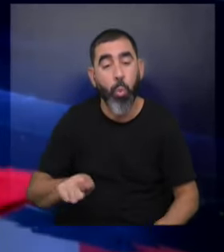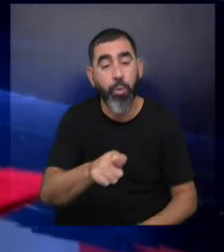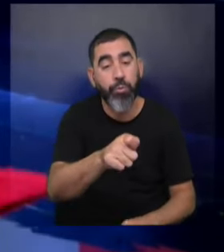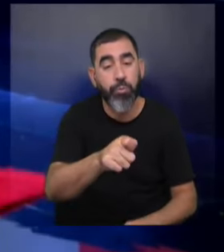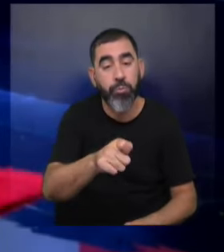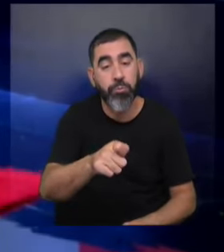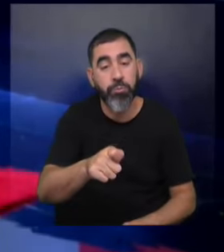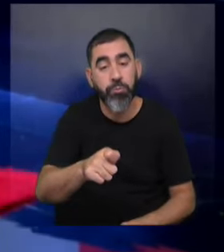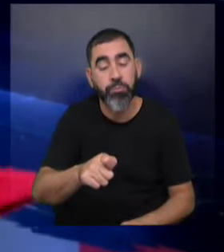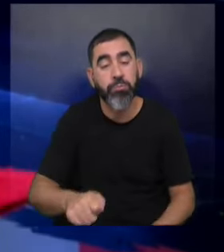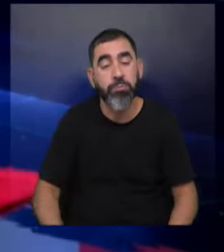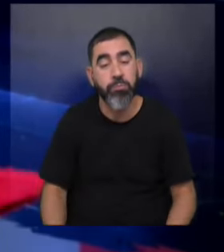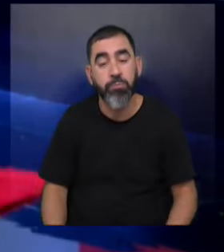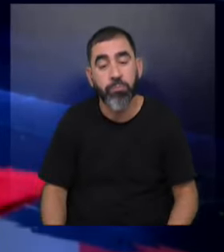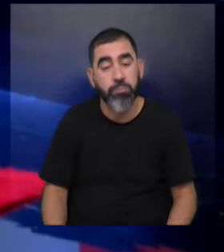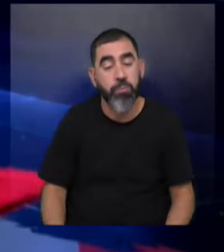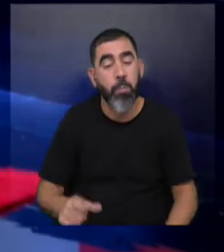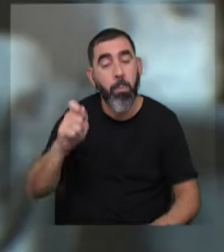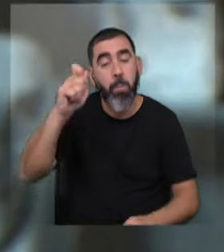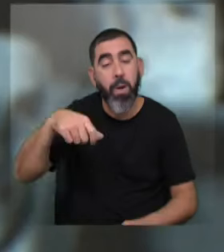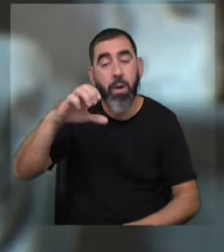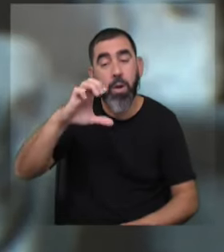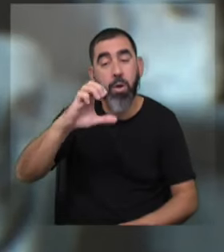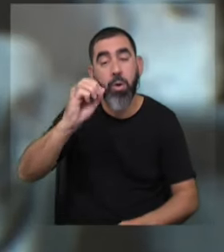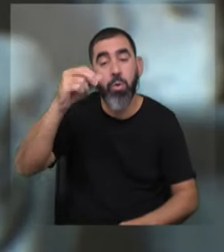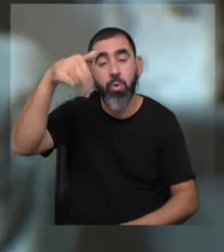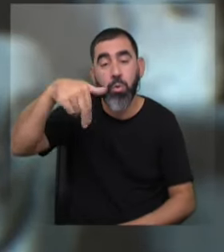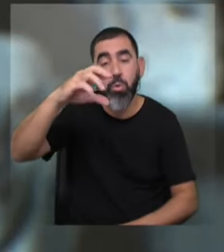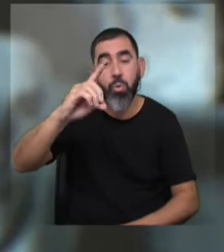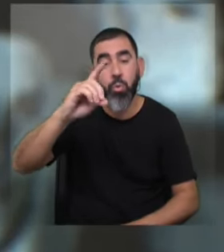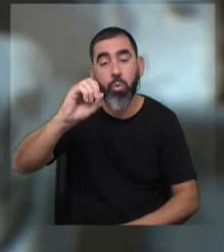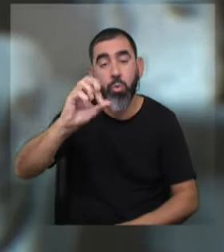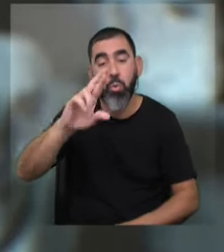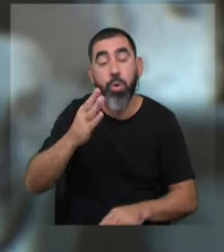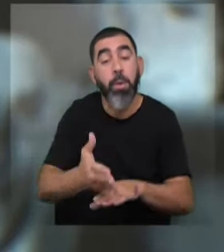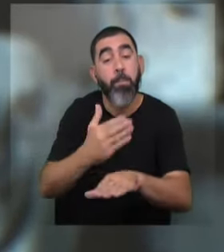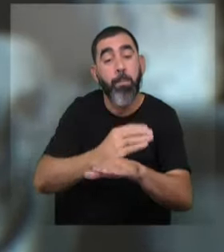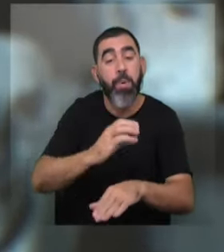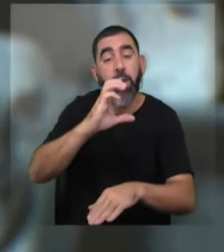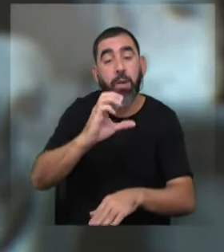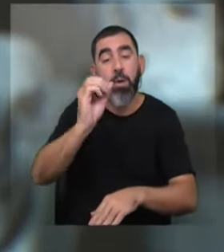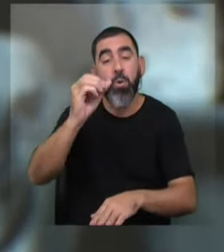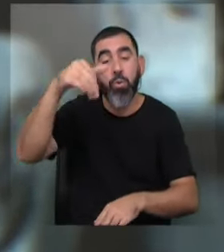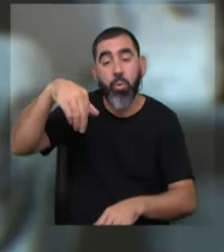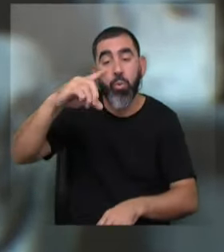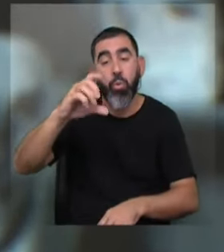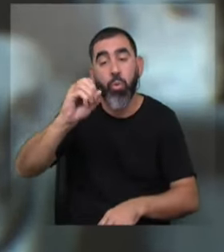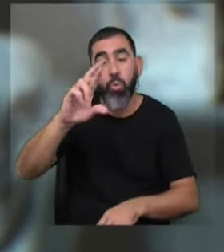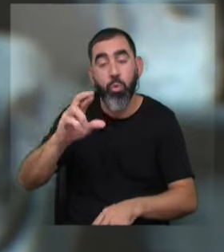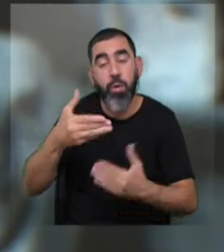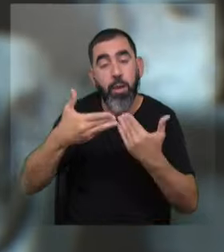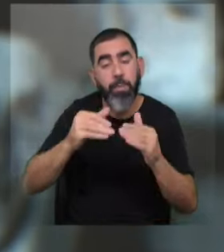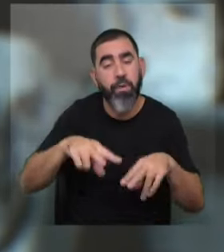es parte del plan Cóndor y el pre-Cóndor, porque la investigación va